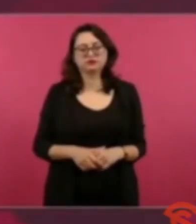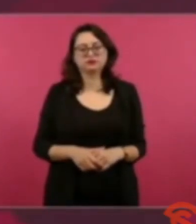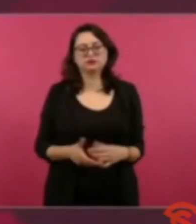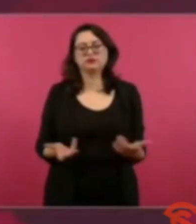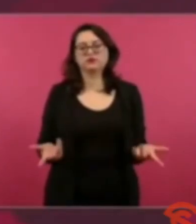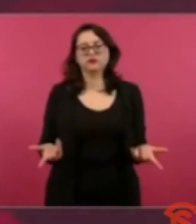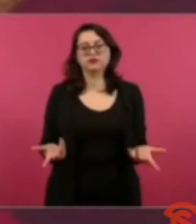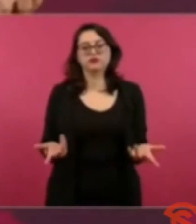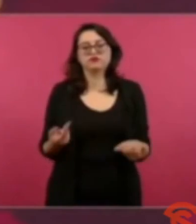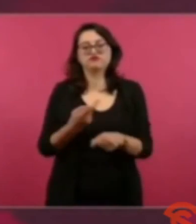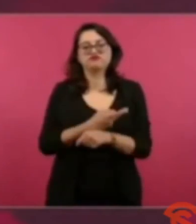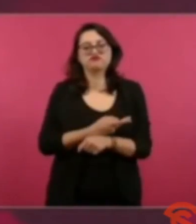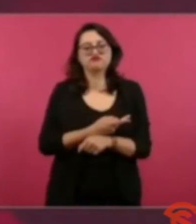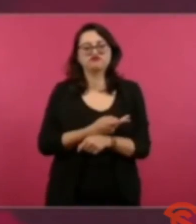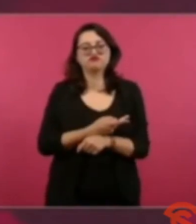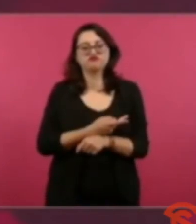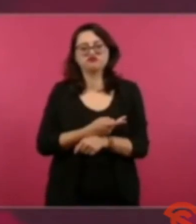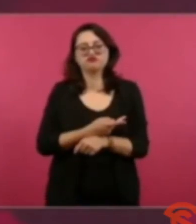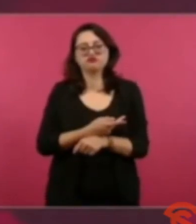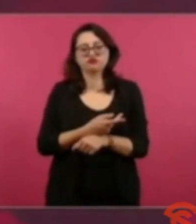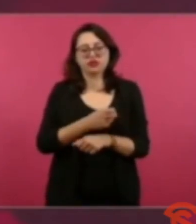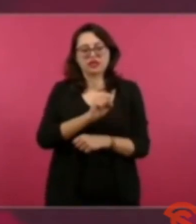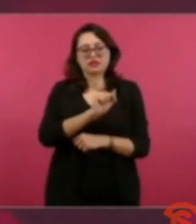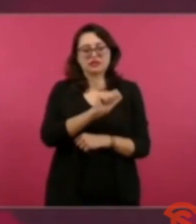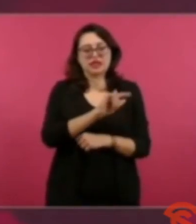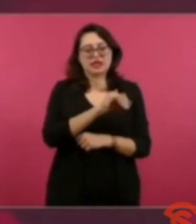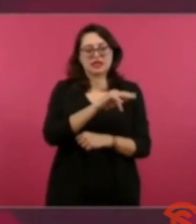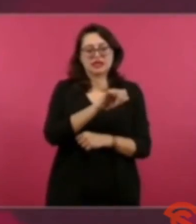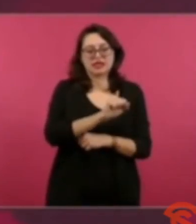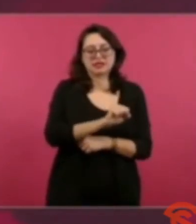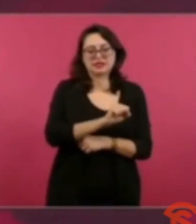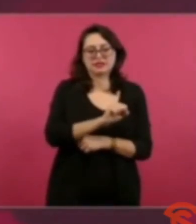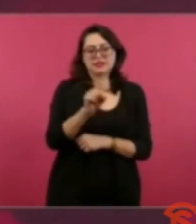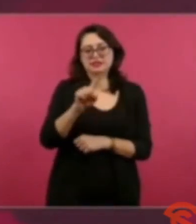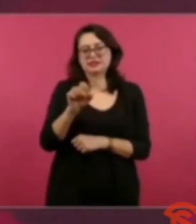como piensan igual,